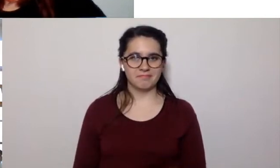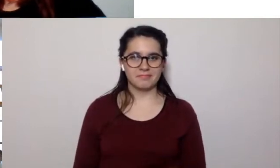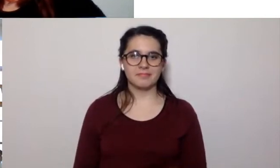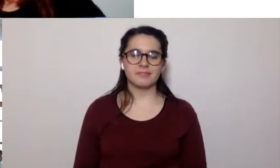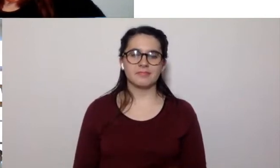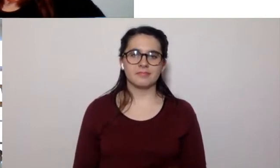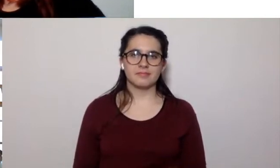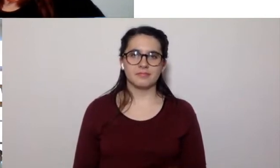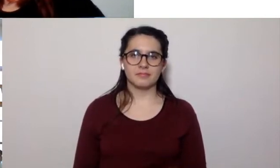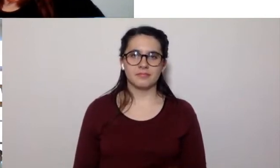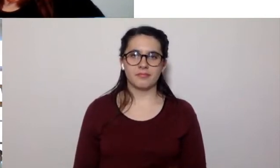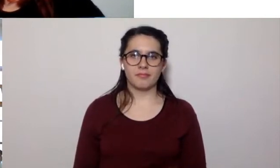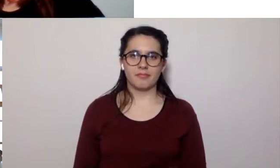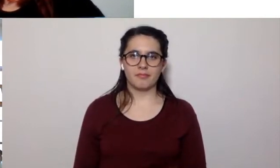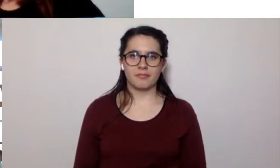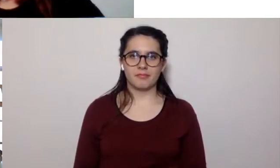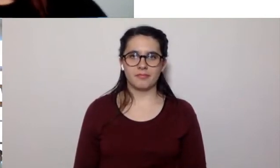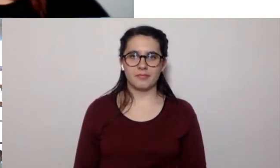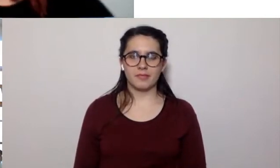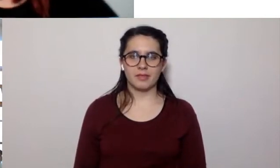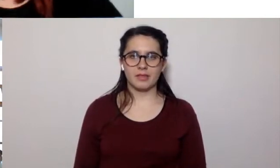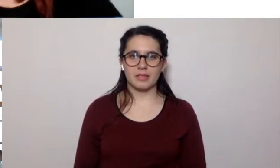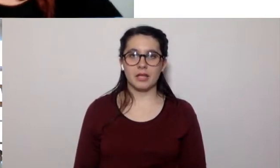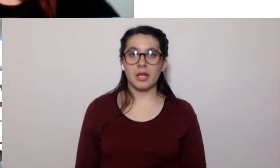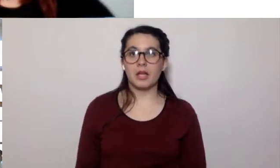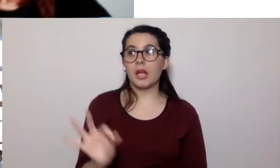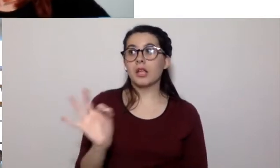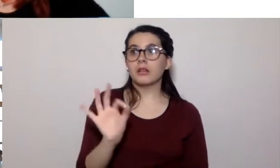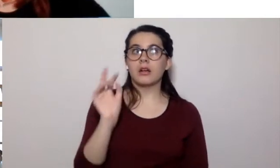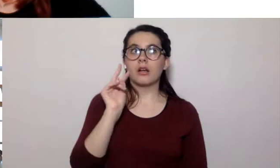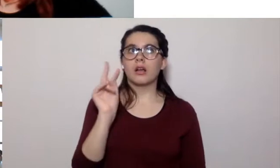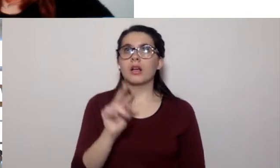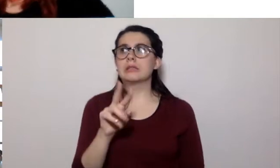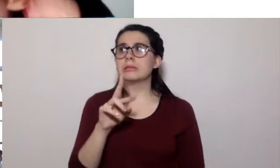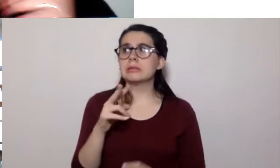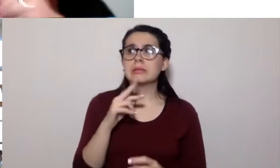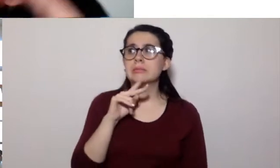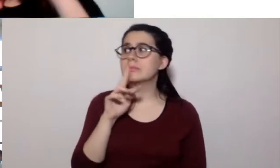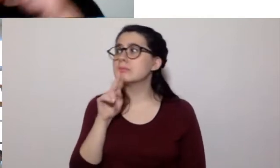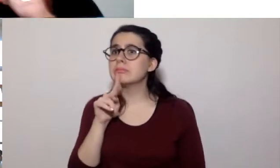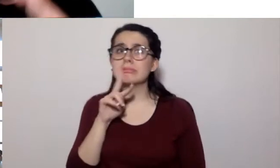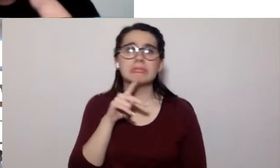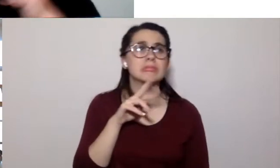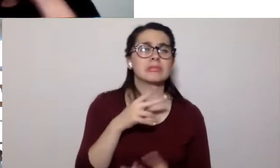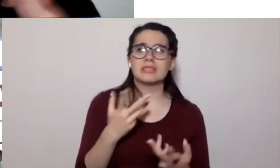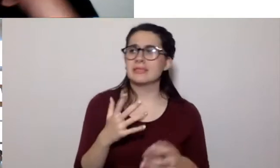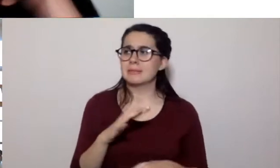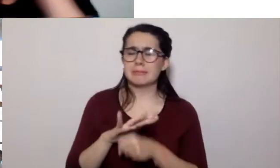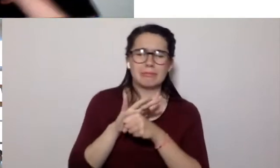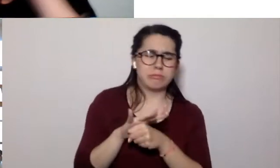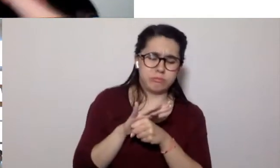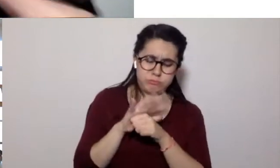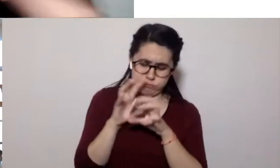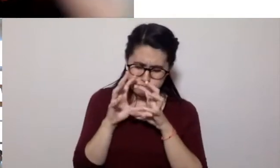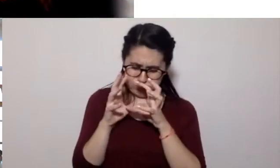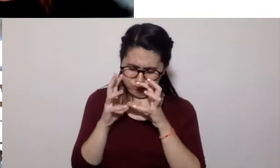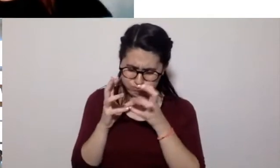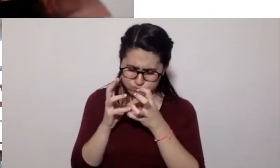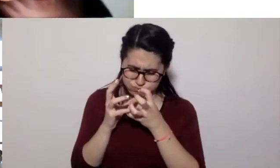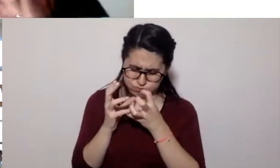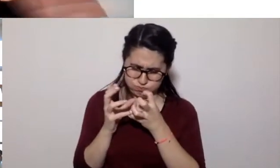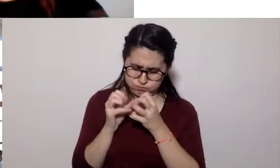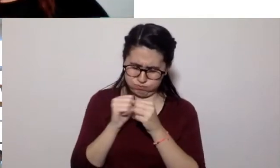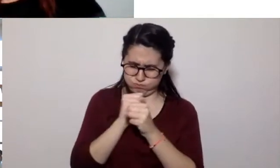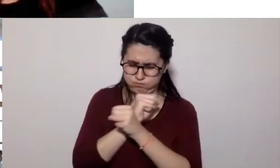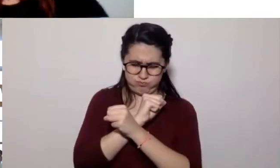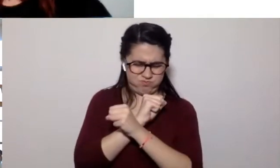Sí. Y entre más perfeccionista eres y entre mejor quieres que salgan las cosas, te presionas más y entonces esto se va haciendo una bolita de nieve hasta cuando de